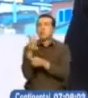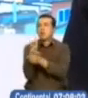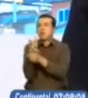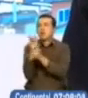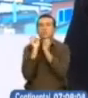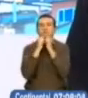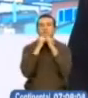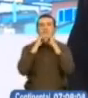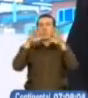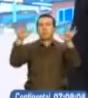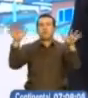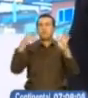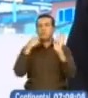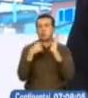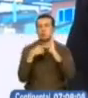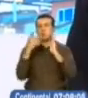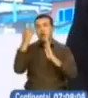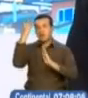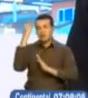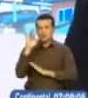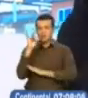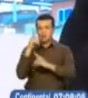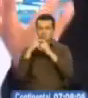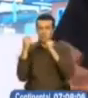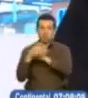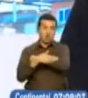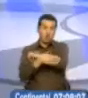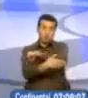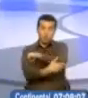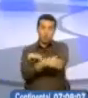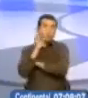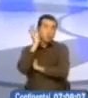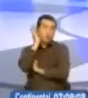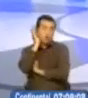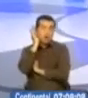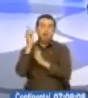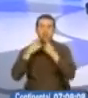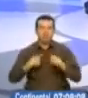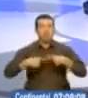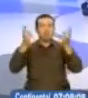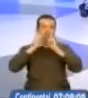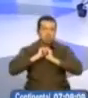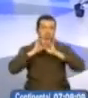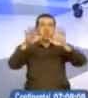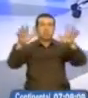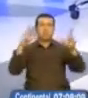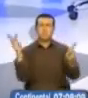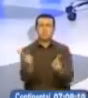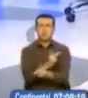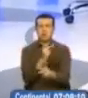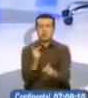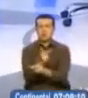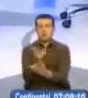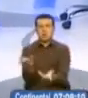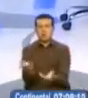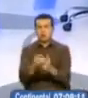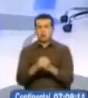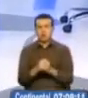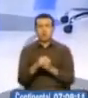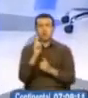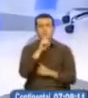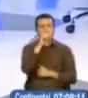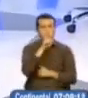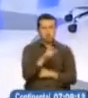este hecho indignante que decía la Emi que ocurrió el 8 de marzo. Viralizar y, es decir, ese otro que está siendo masacrado en